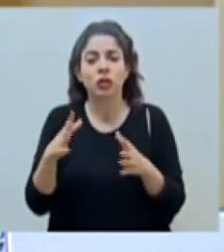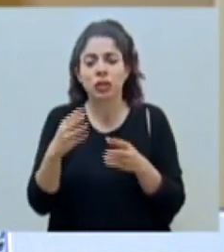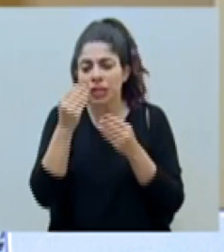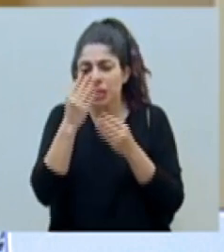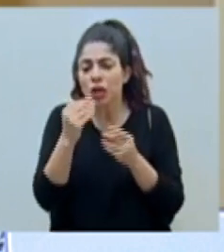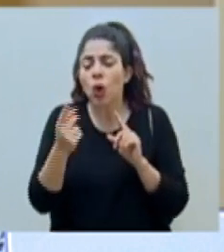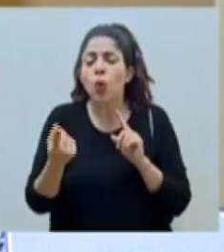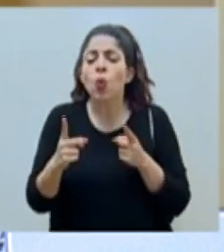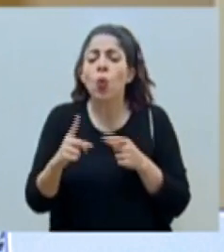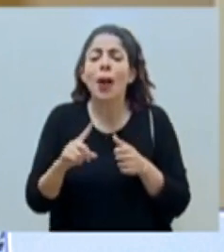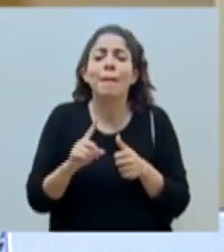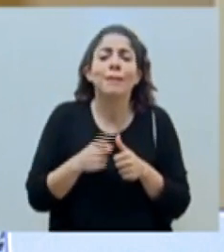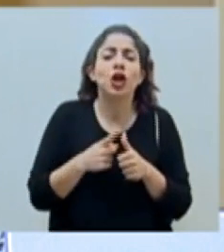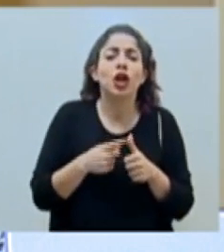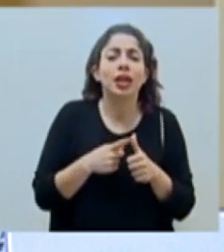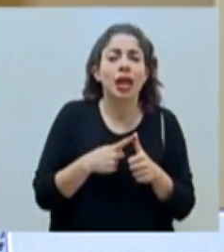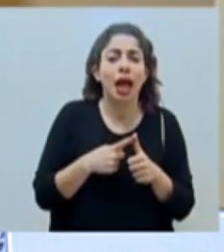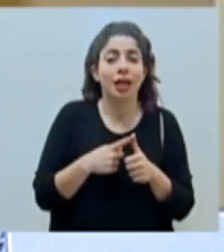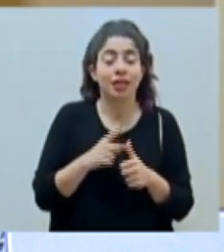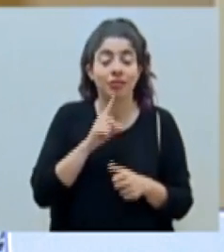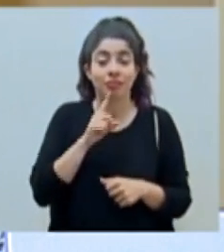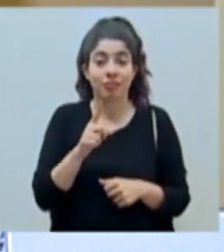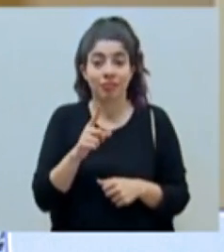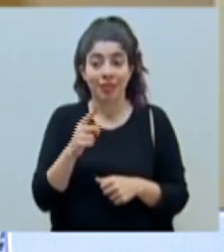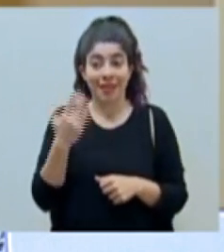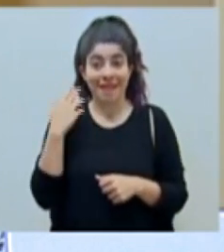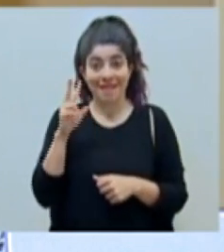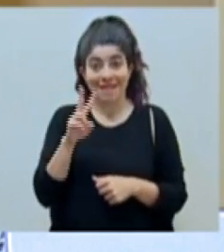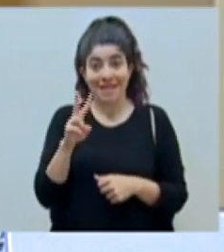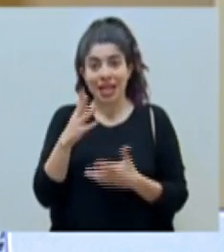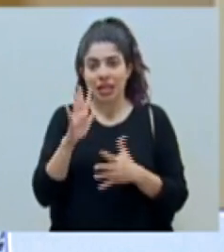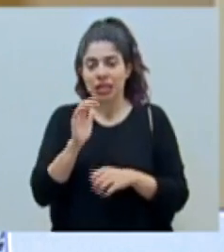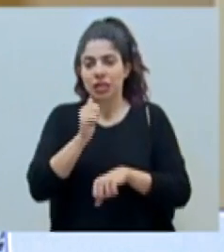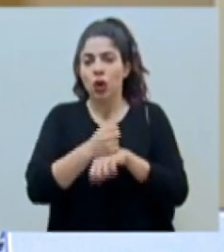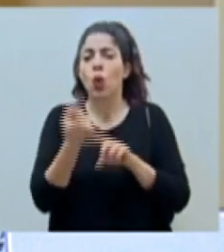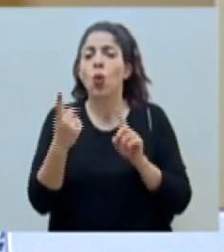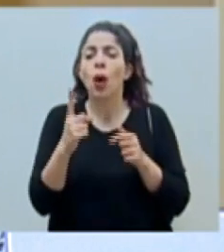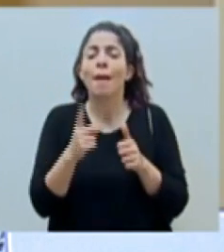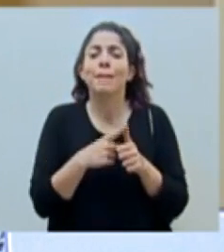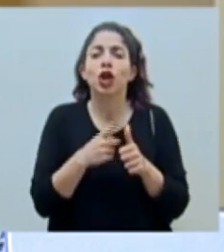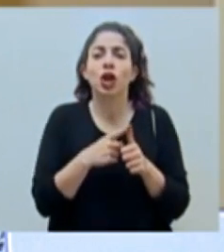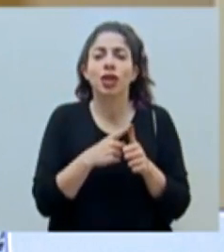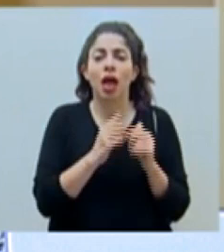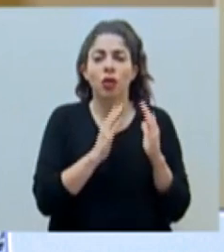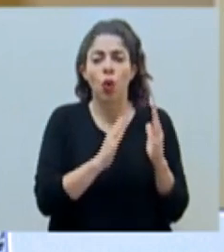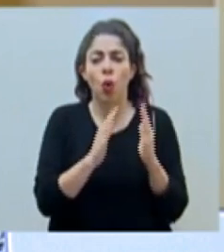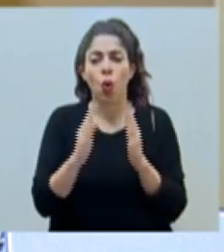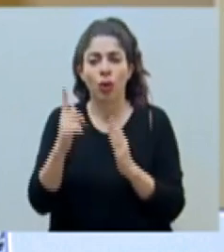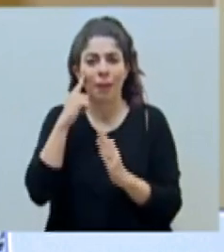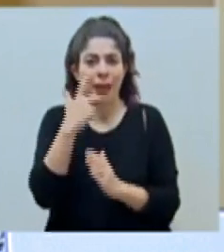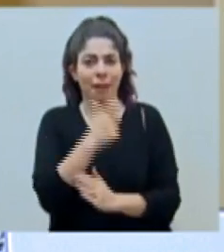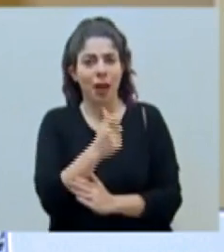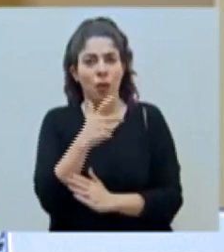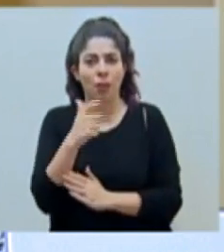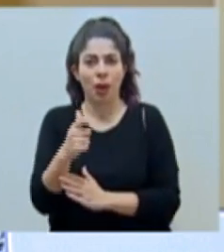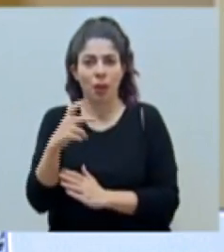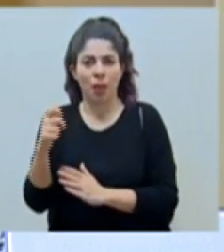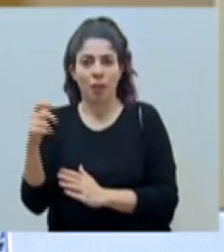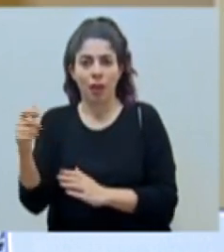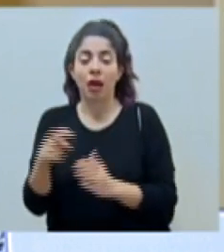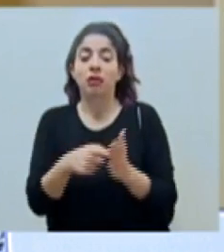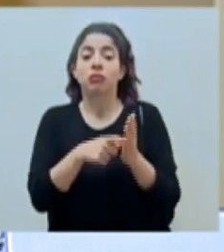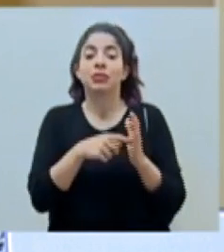las prioridades de vacunación. Justamente el viernes se estableció cuáles son ese orden de prioridades a partir de los criterios